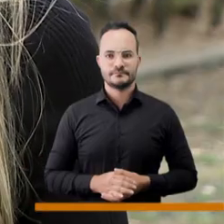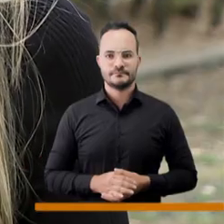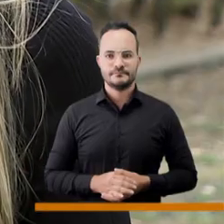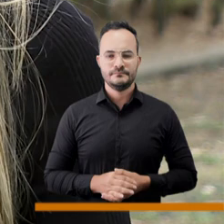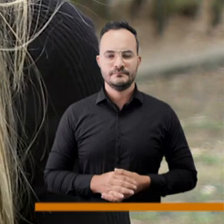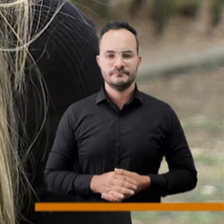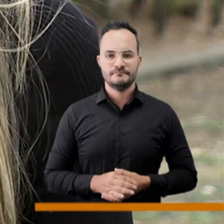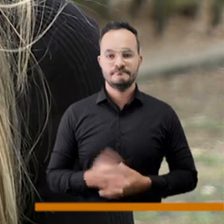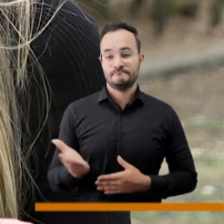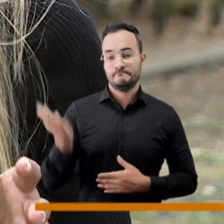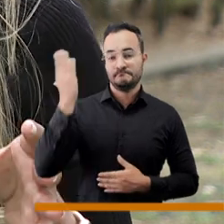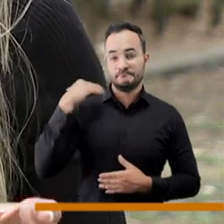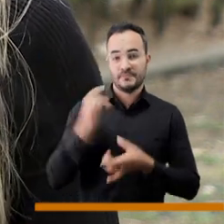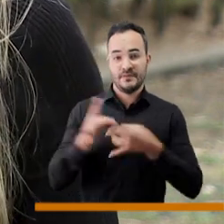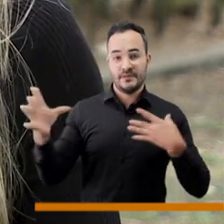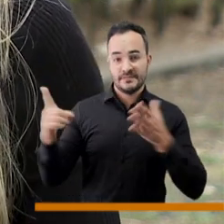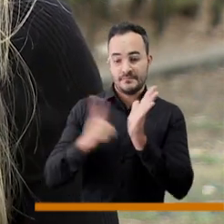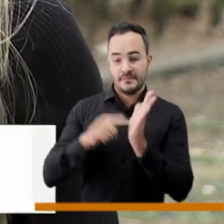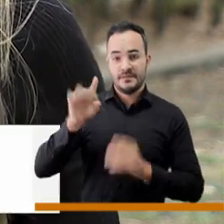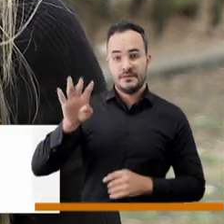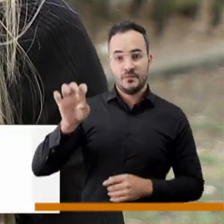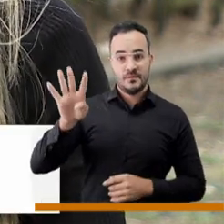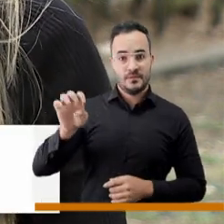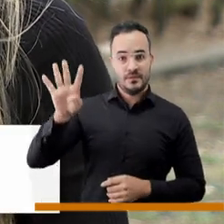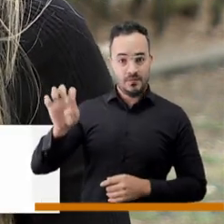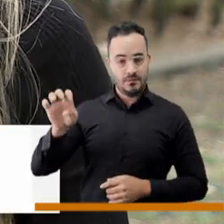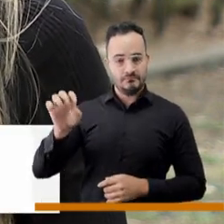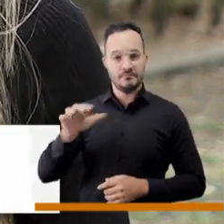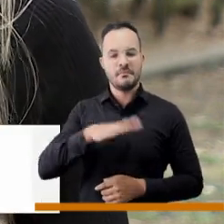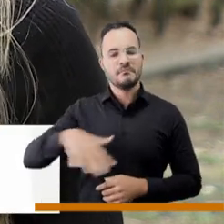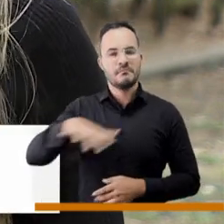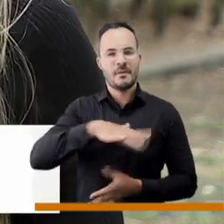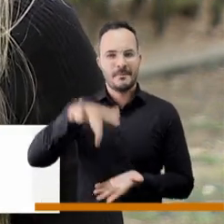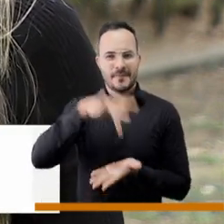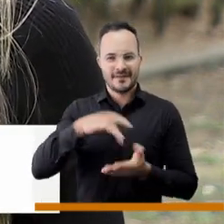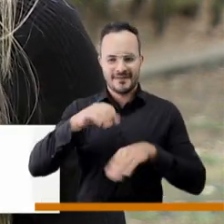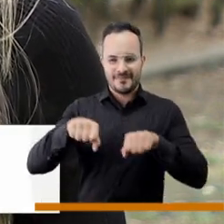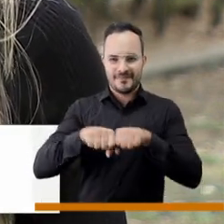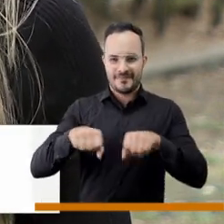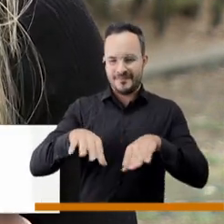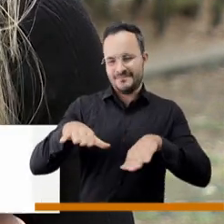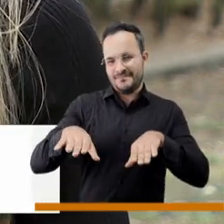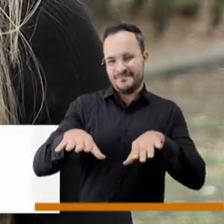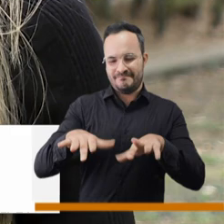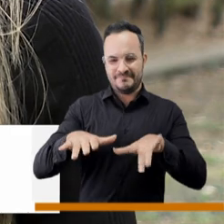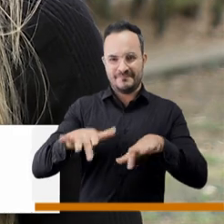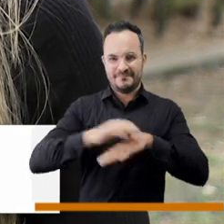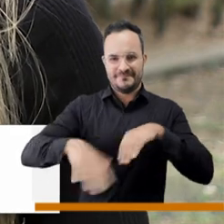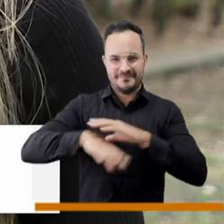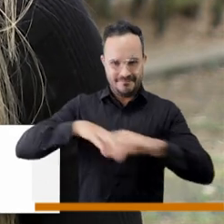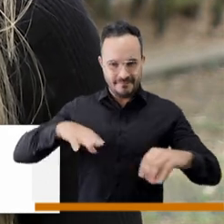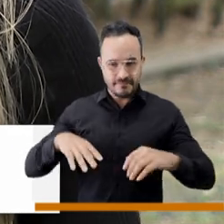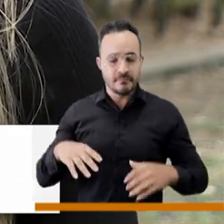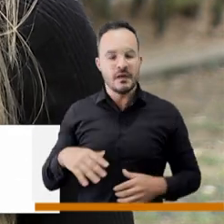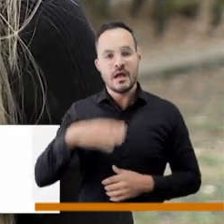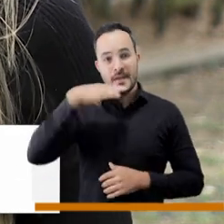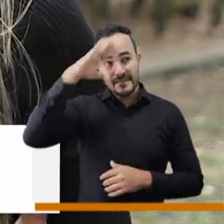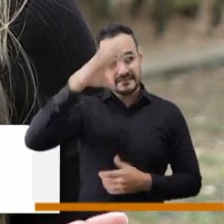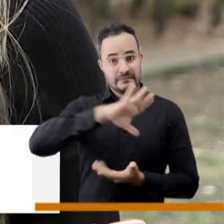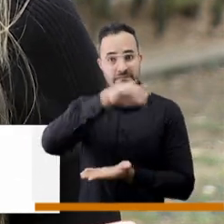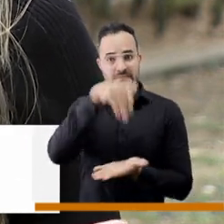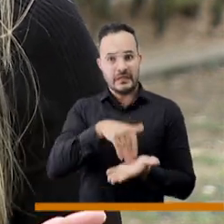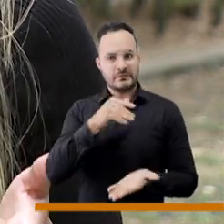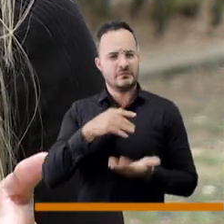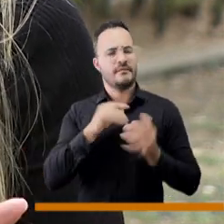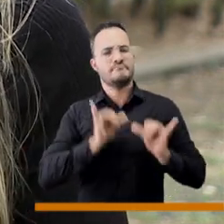Desde el año 1999, el Parque de los Pies Descalzos transformó la centralidad de Medellín con una propuesta que invita a